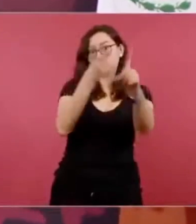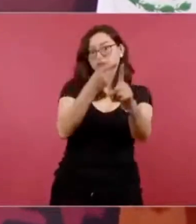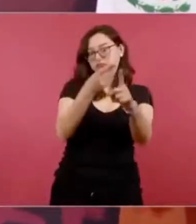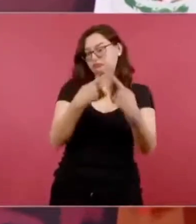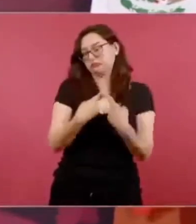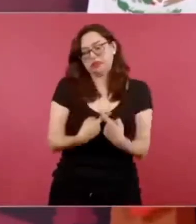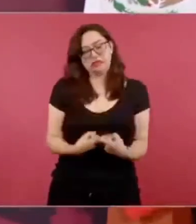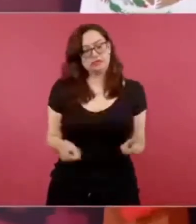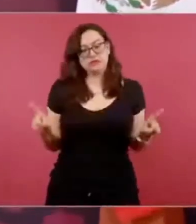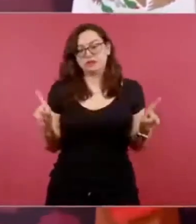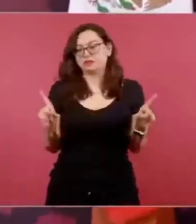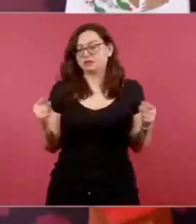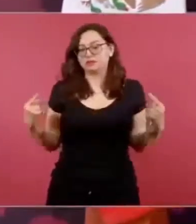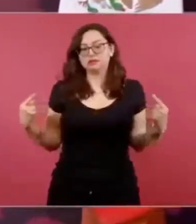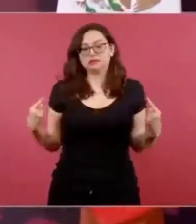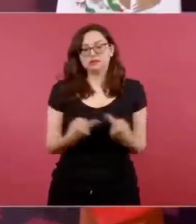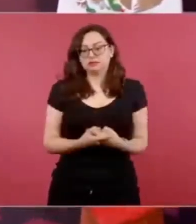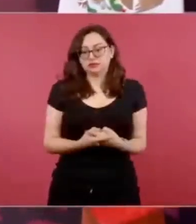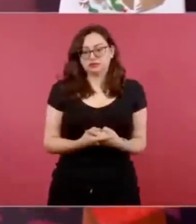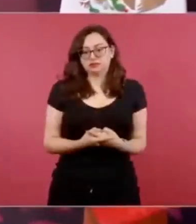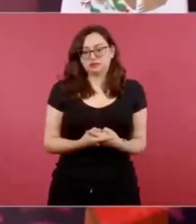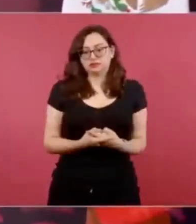Nosotros estamos en contra